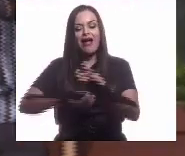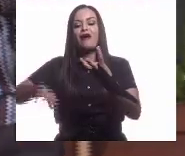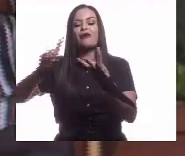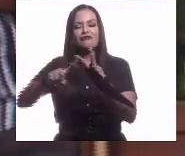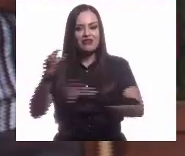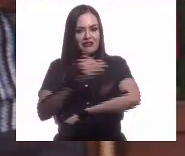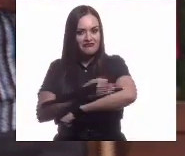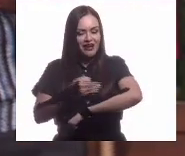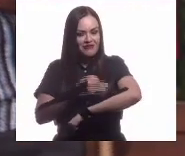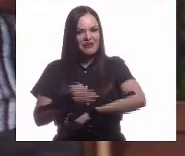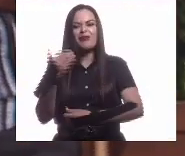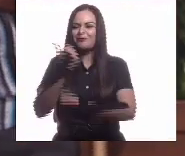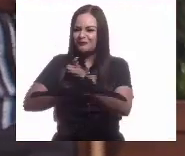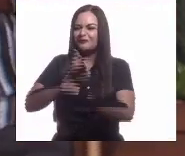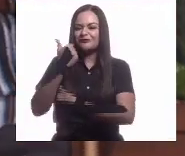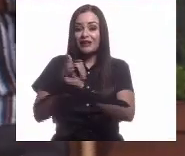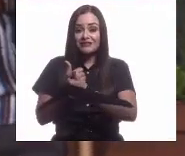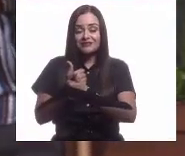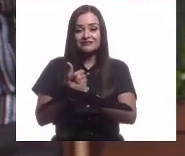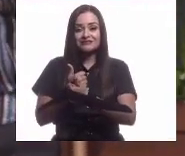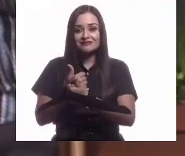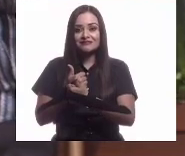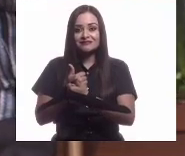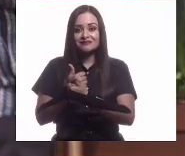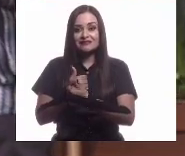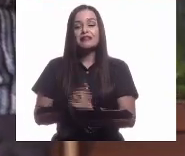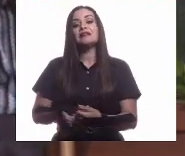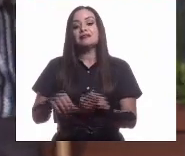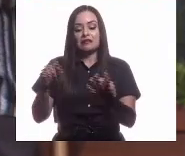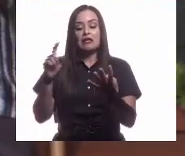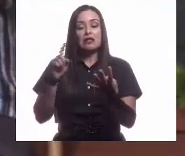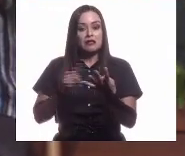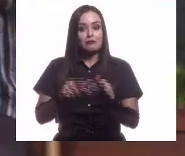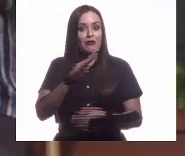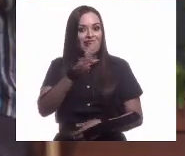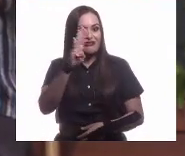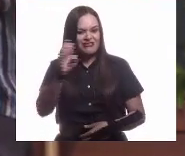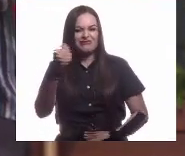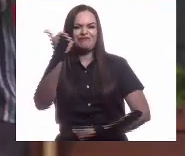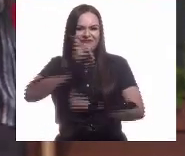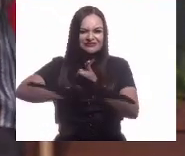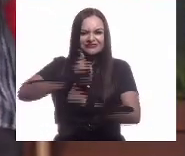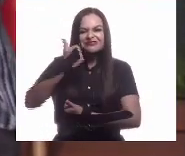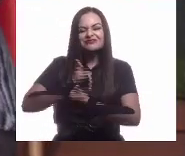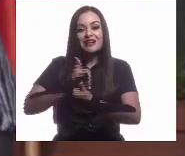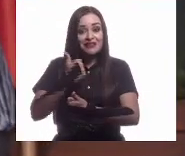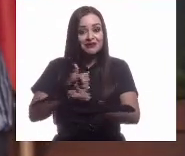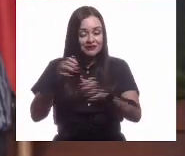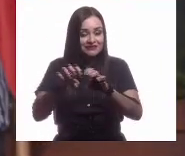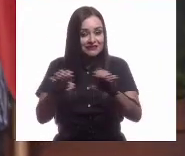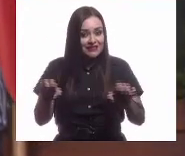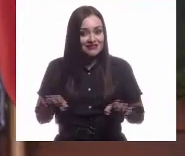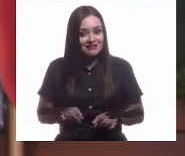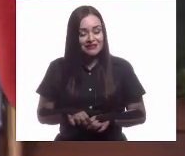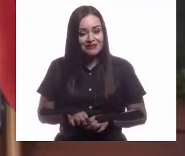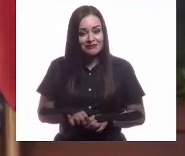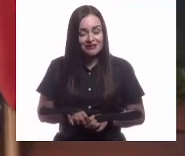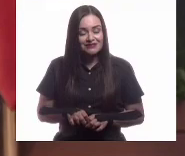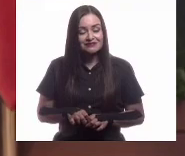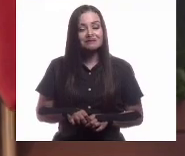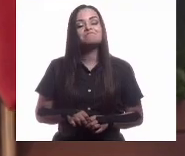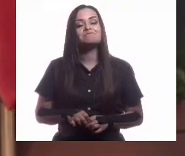familia, pero también compiten por su tierra, por Baja California Sur, y también compiten por su